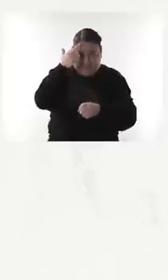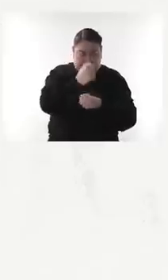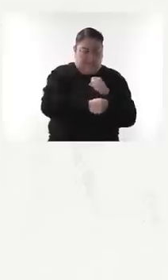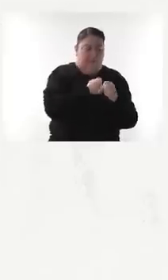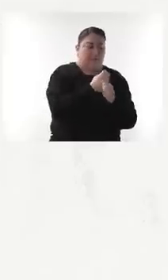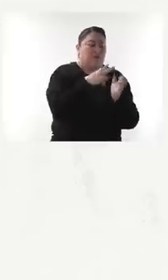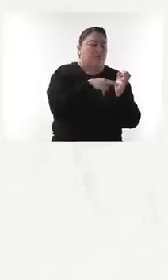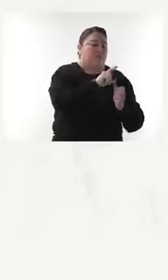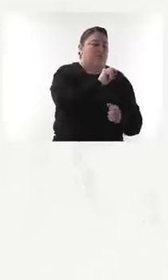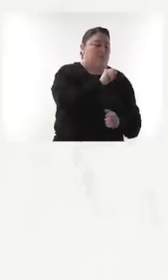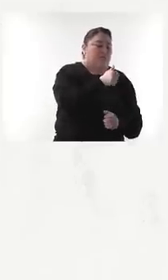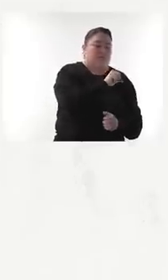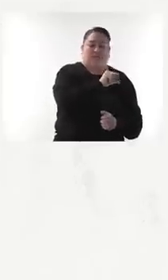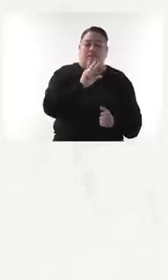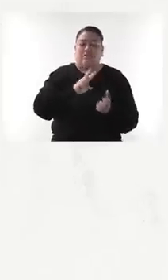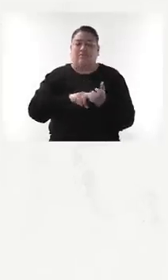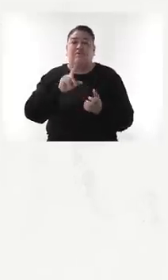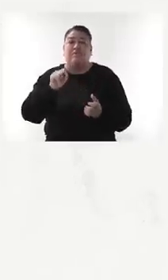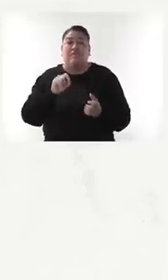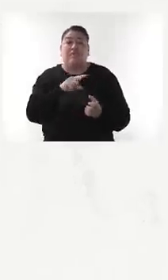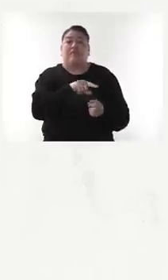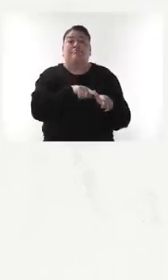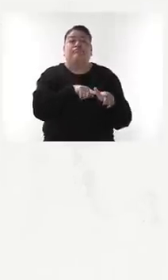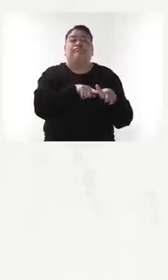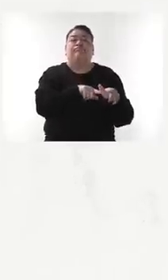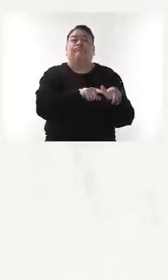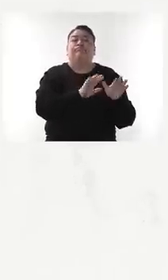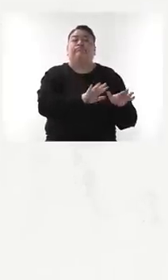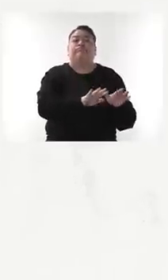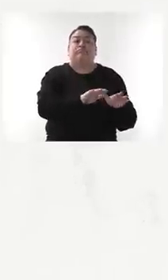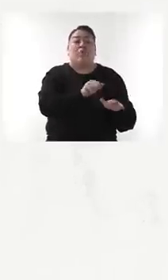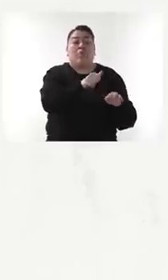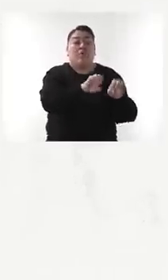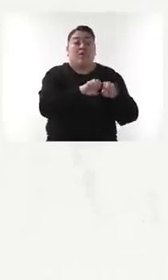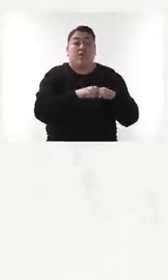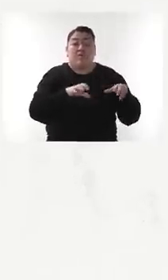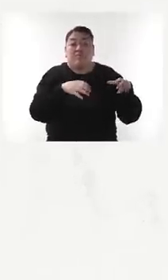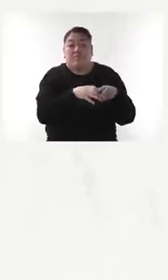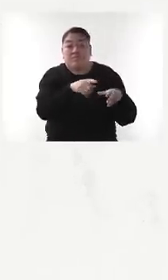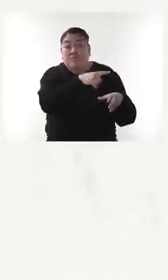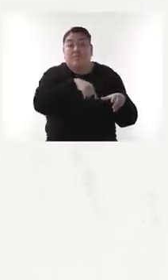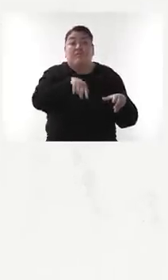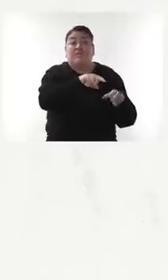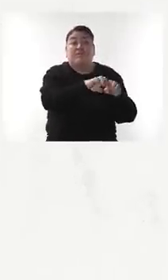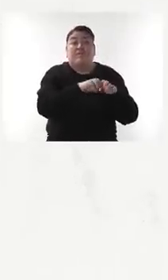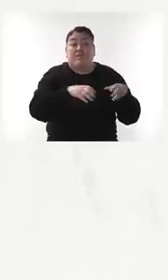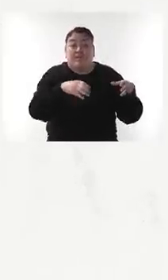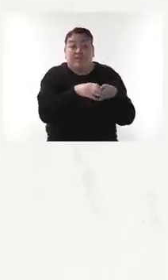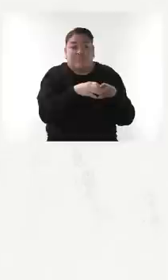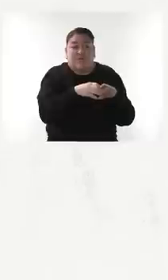y 2020 se quedaran. El resto de los equipos, muchos de esos equipos